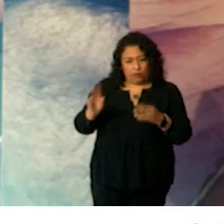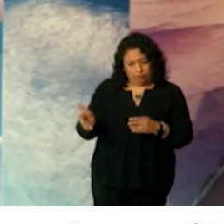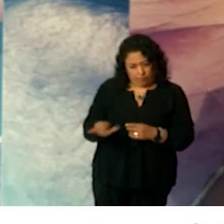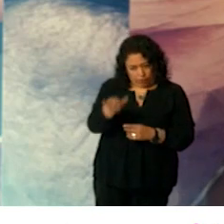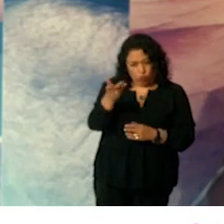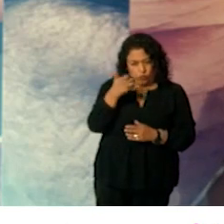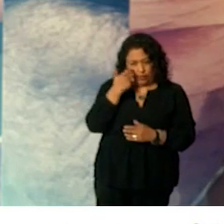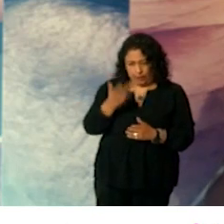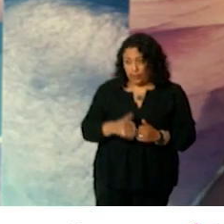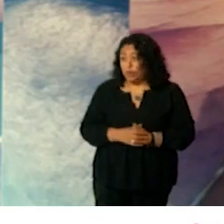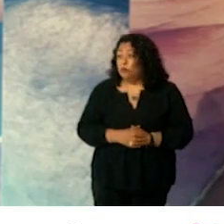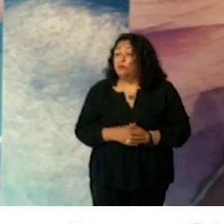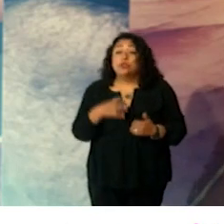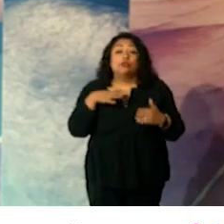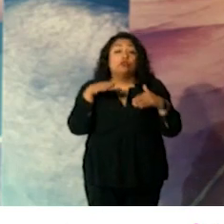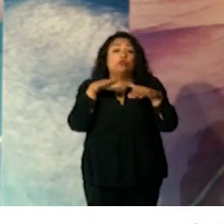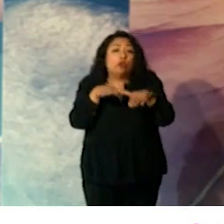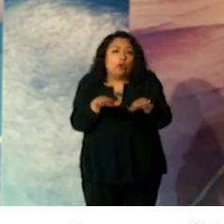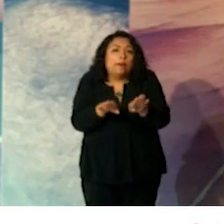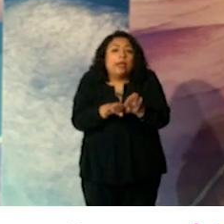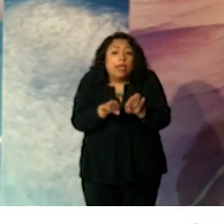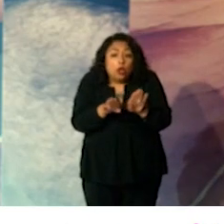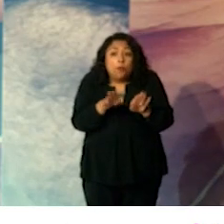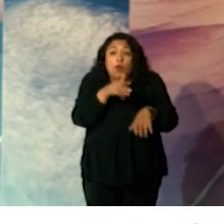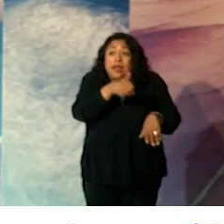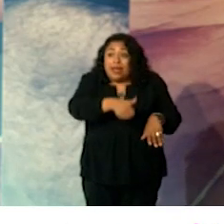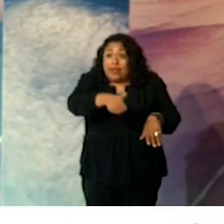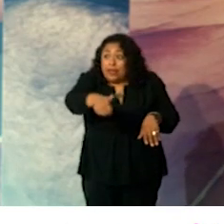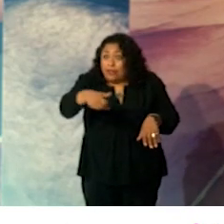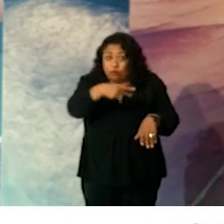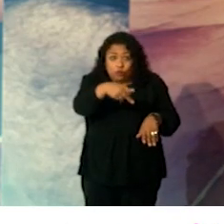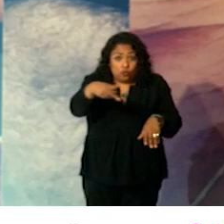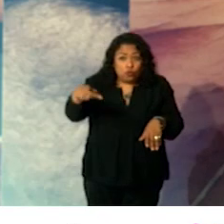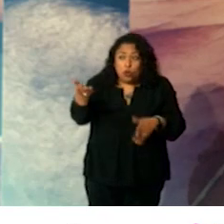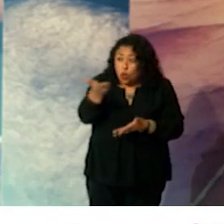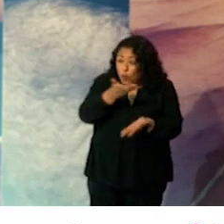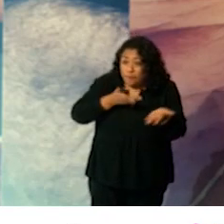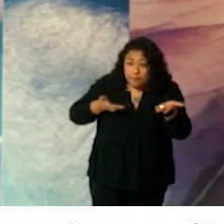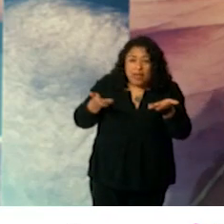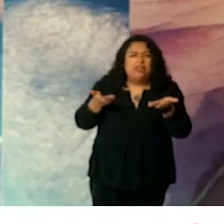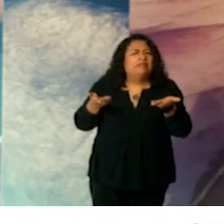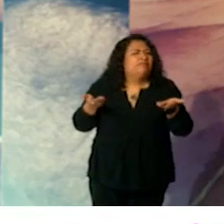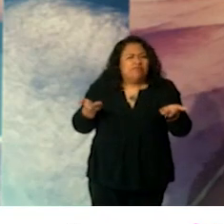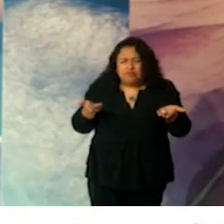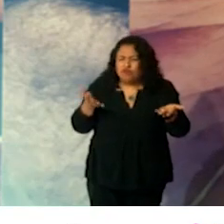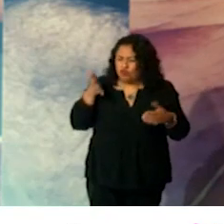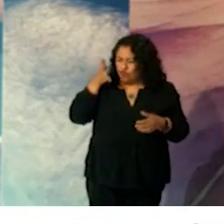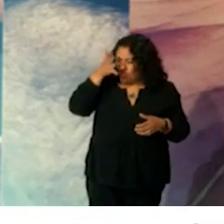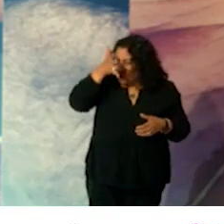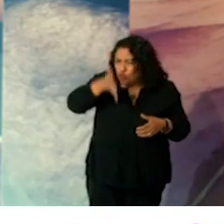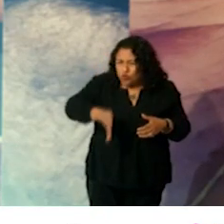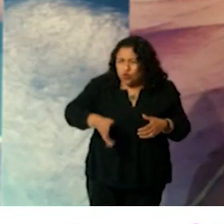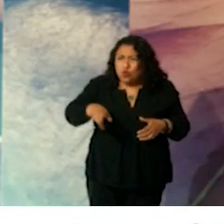pregunta que yo quiero hacerles tiene que ver precisamente con que cada una de ustedes nos comparta cuál es ese futuro